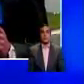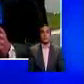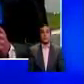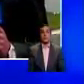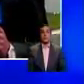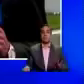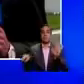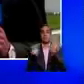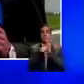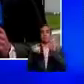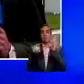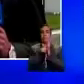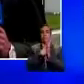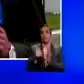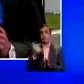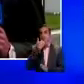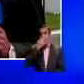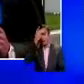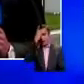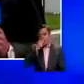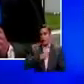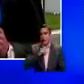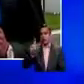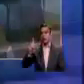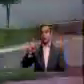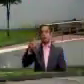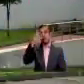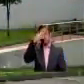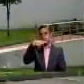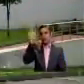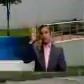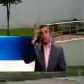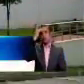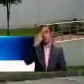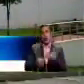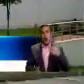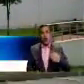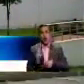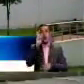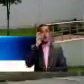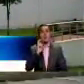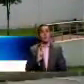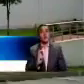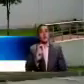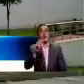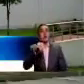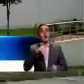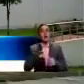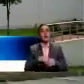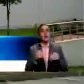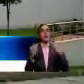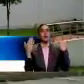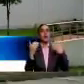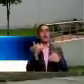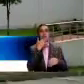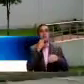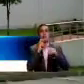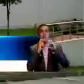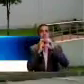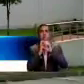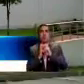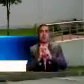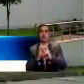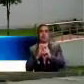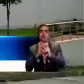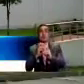Críticas para la alcaldesa de Guayaquil por la inauguración de la aerovía que generó aglomeraciones durante el fin de semana. Lo hizo el ministro de